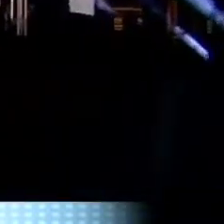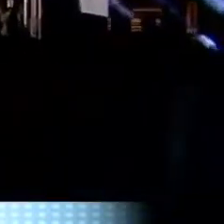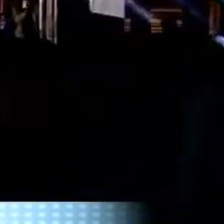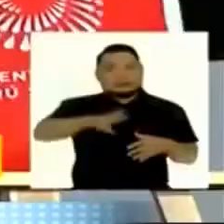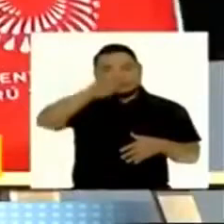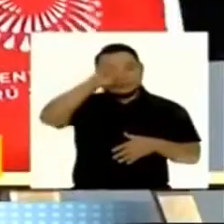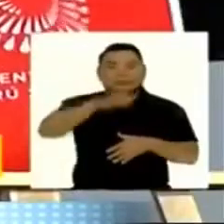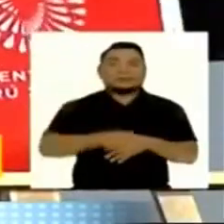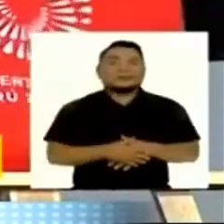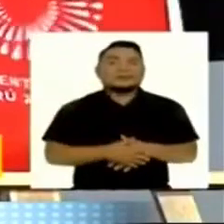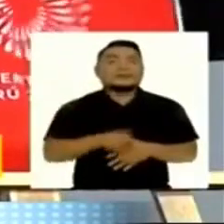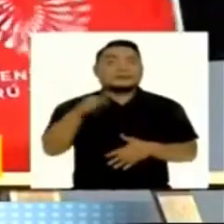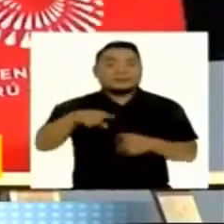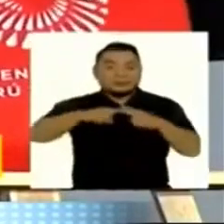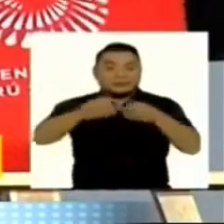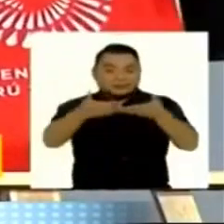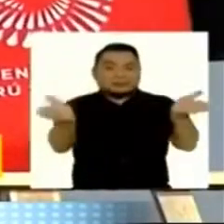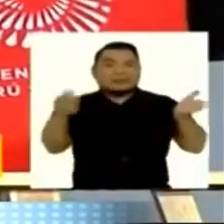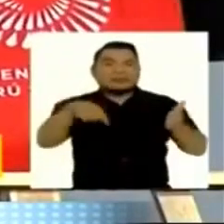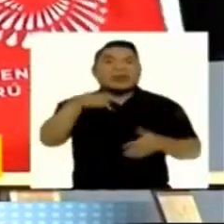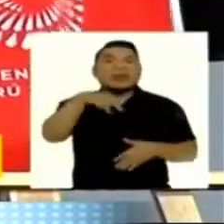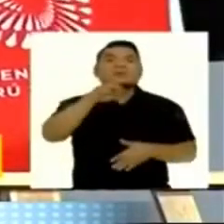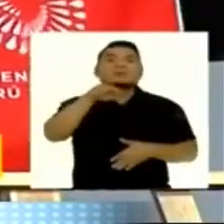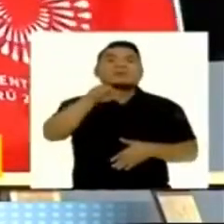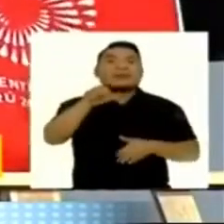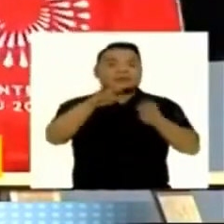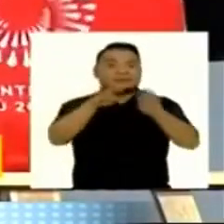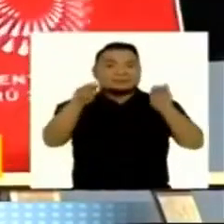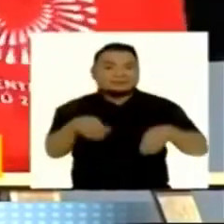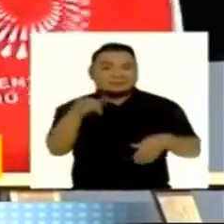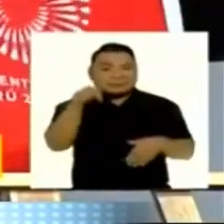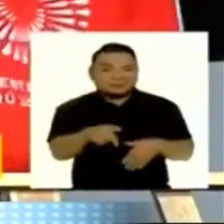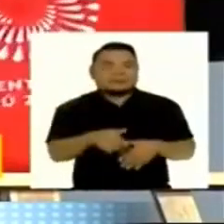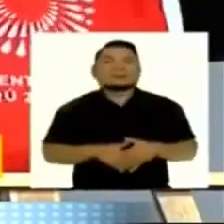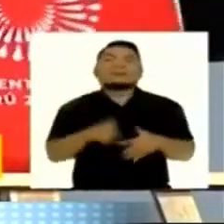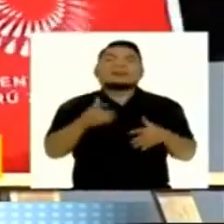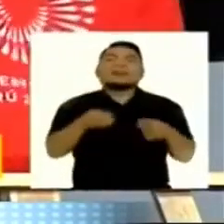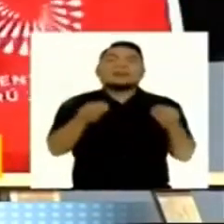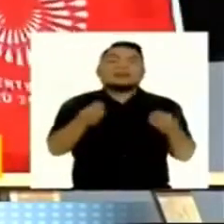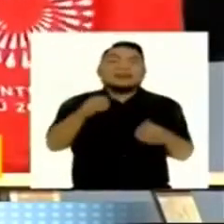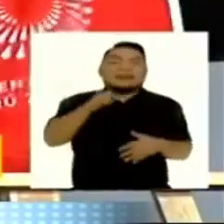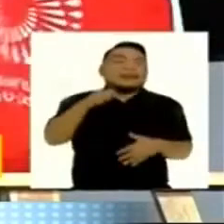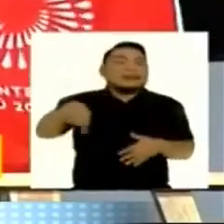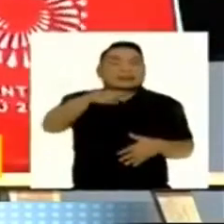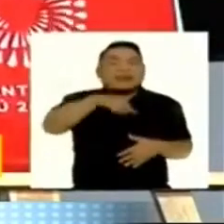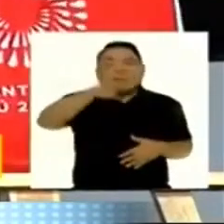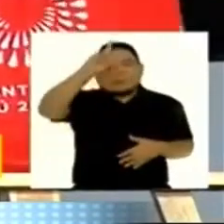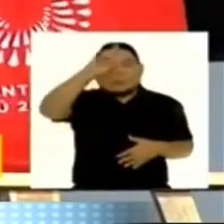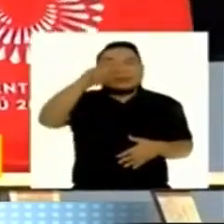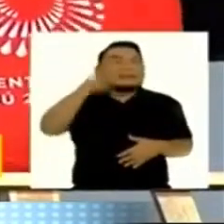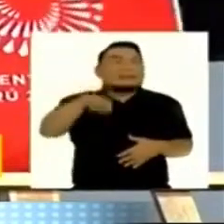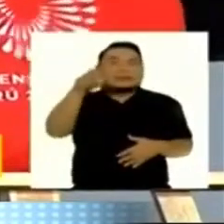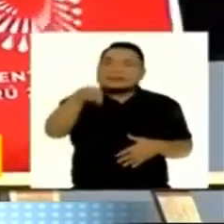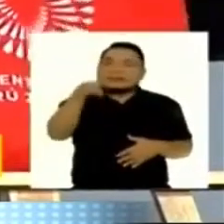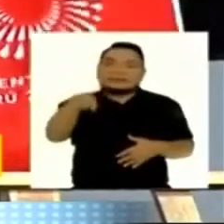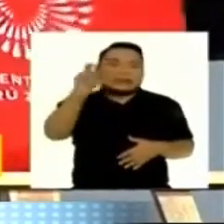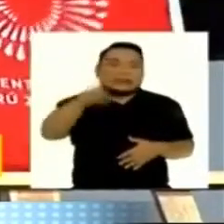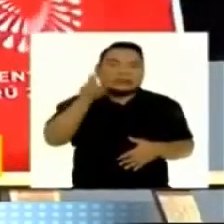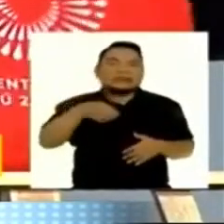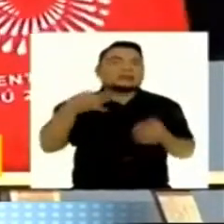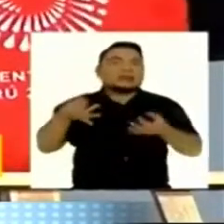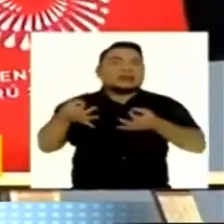educación. La apertura del MUNA es saldar una cuenta pendiente con nuestro país,